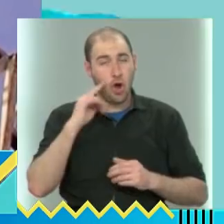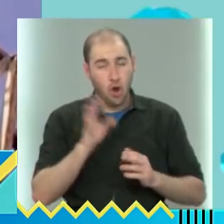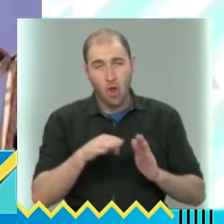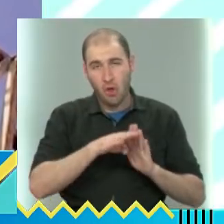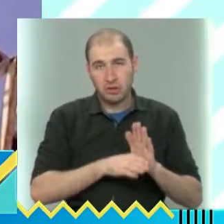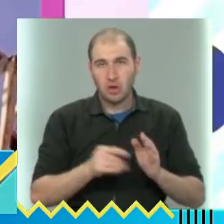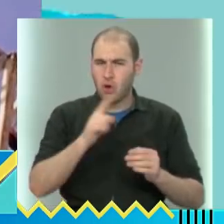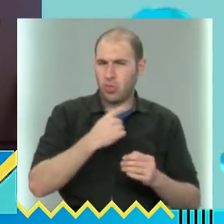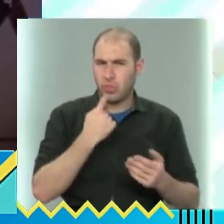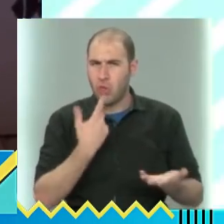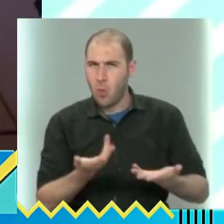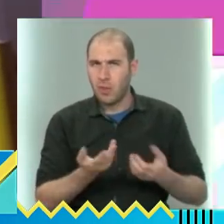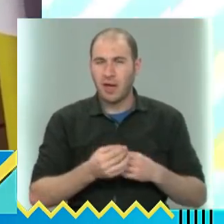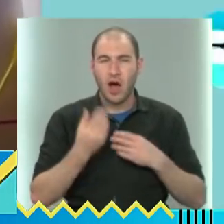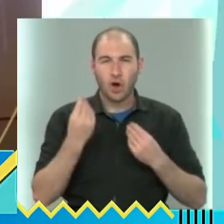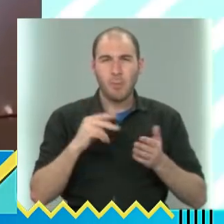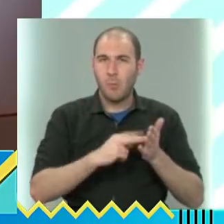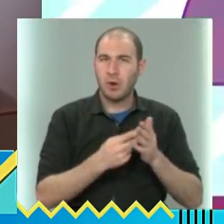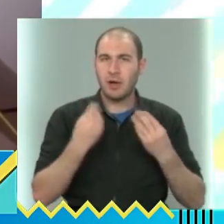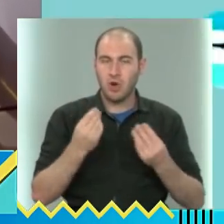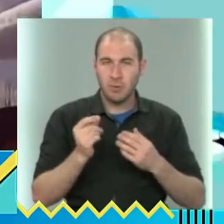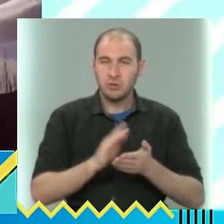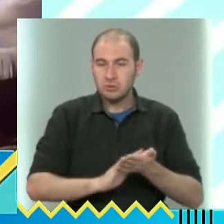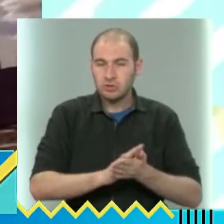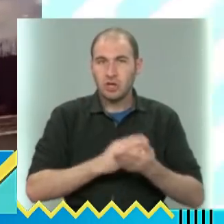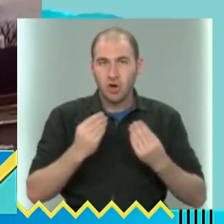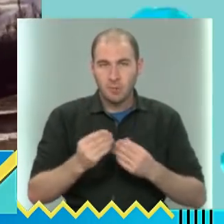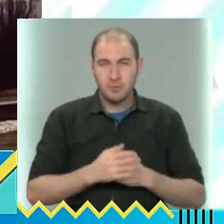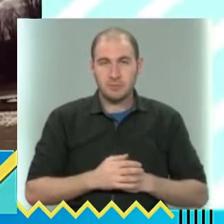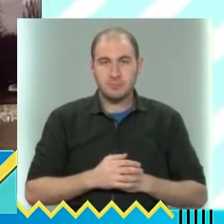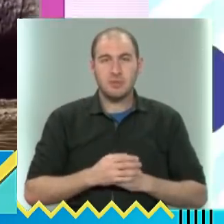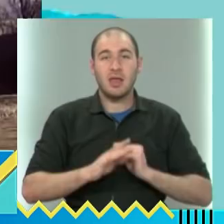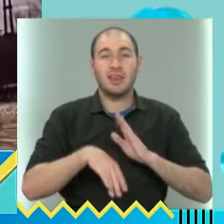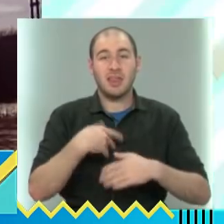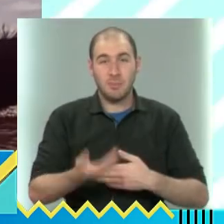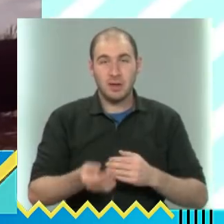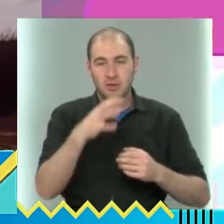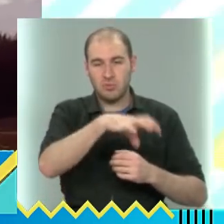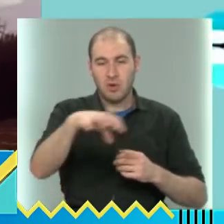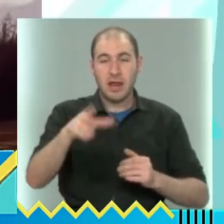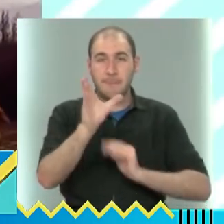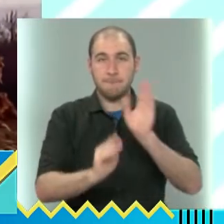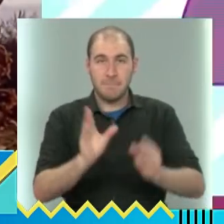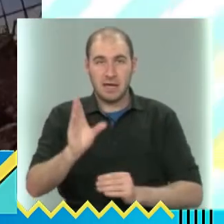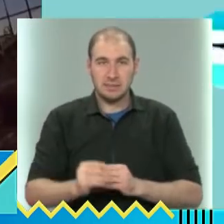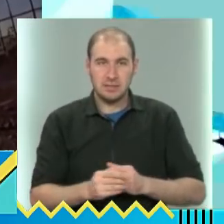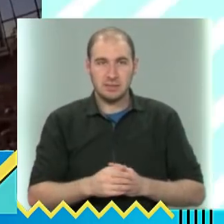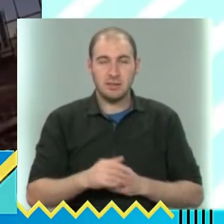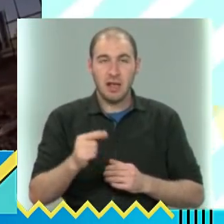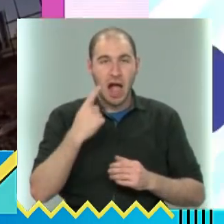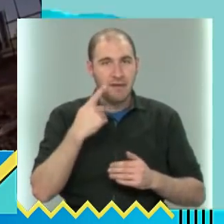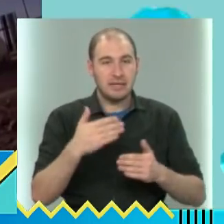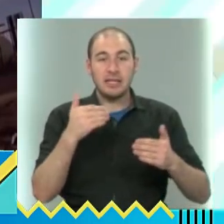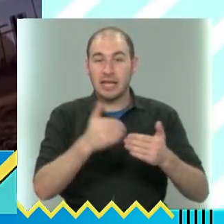desconocimiento o incertidumbre respecto a cómo esto afectaba, cómo esto se resolvía. Esto llevó a que determinados lugares y países definieran, che, hasta que